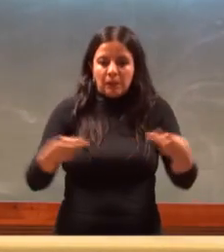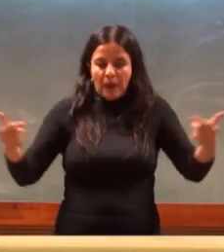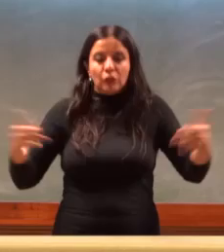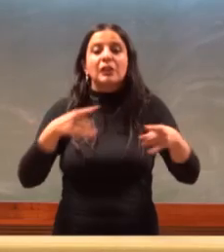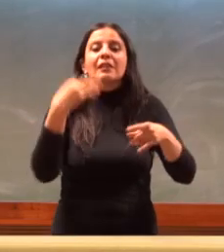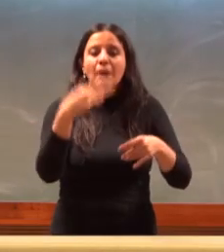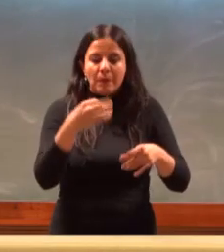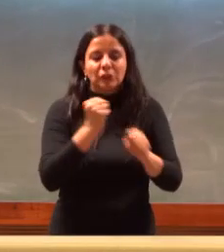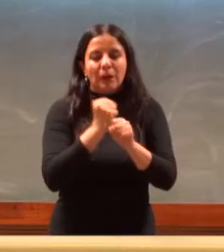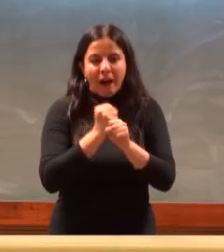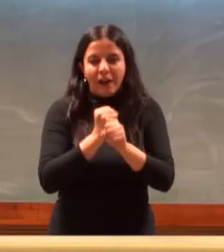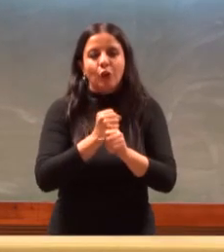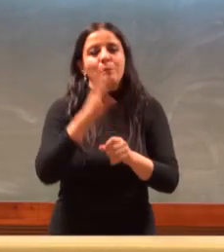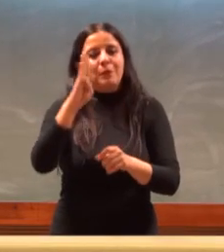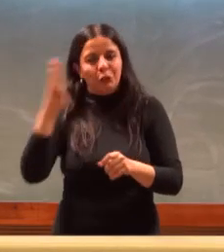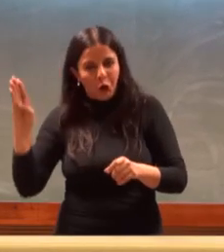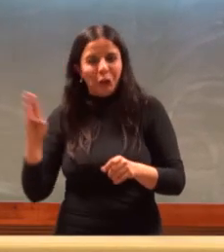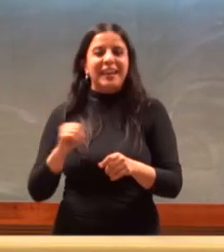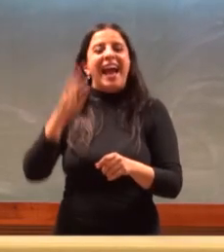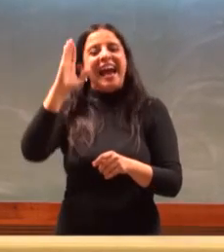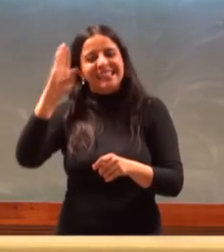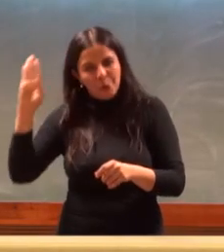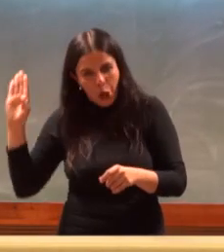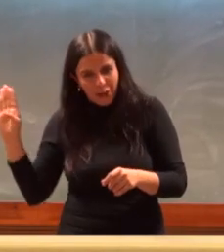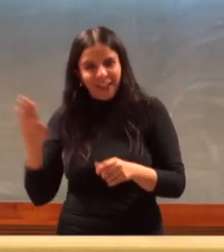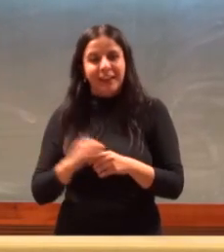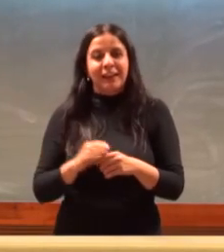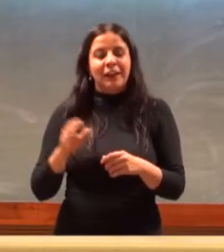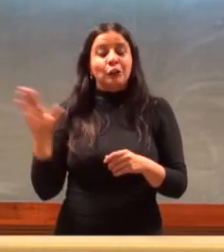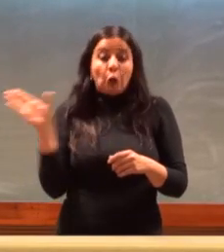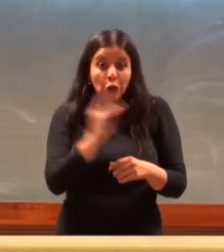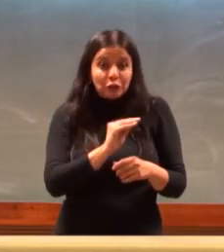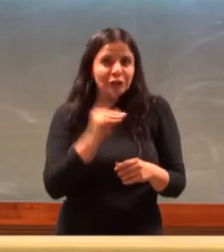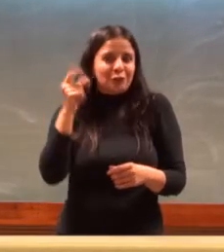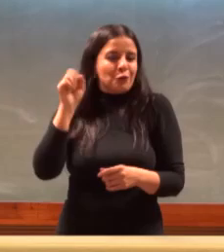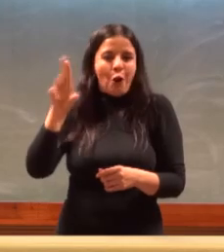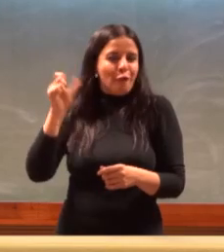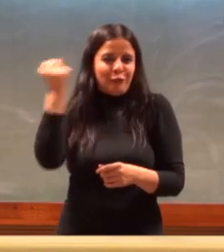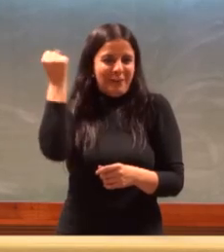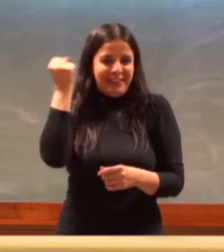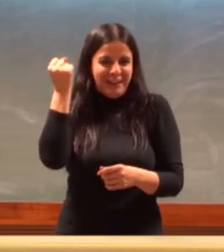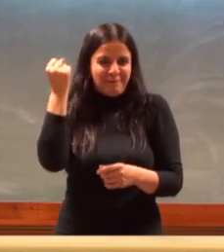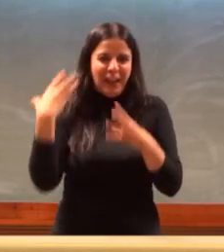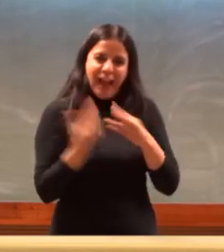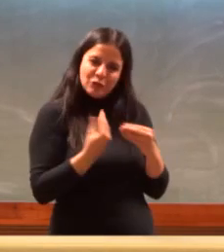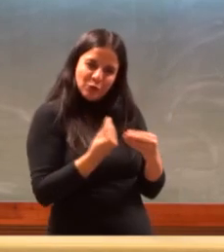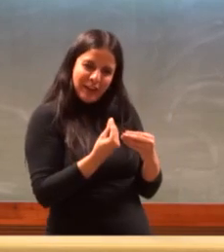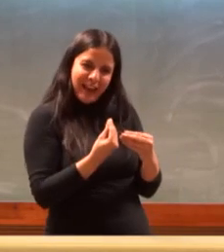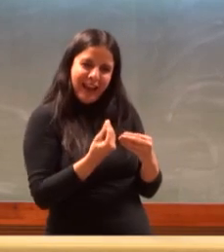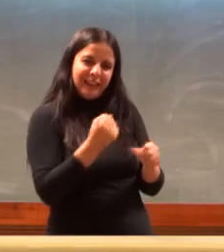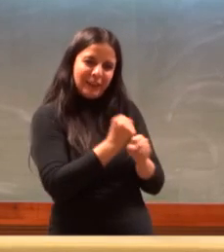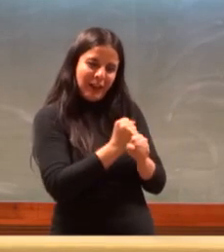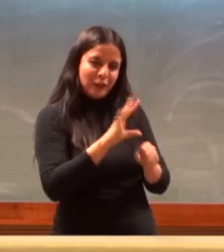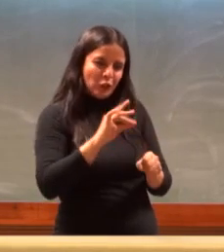educativa la bibliotecología la escuela de archivero bibliotecología van a cumplir un rol fundamental eso junto con la oficina de conocimientos